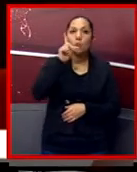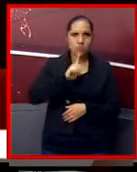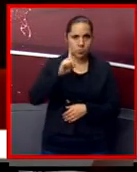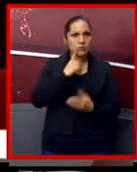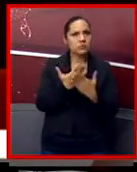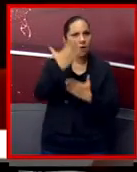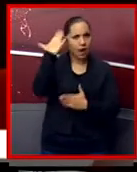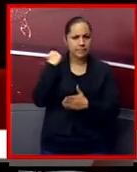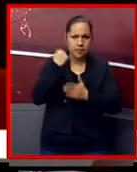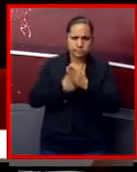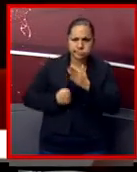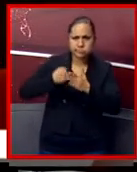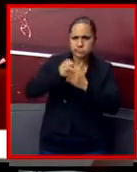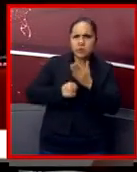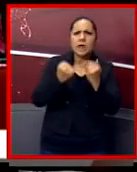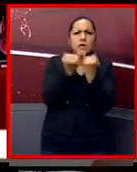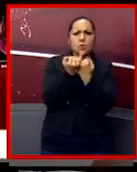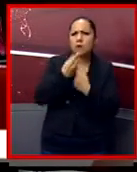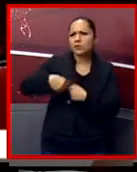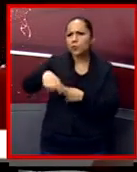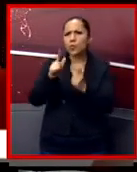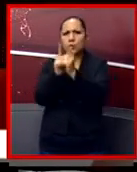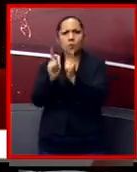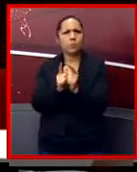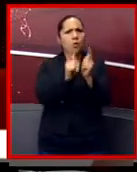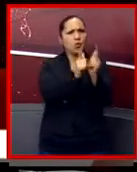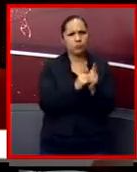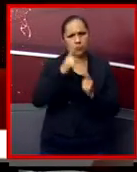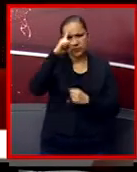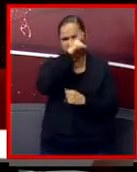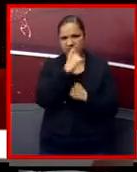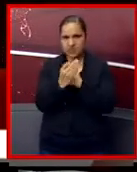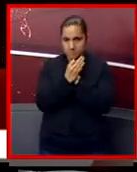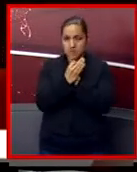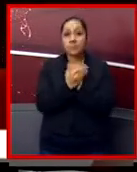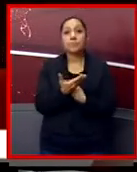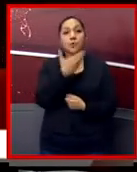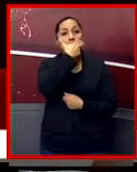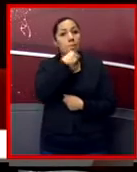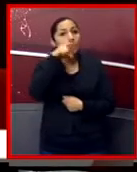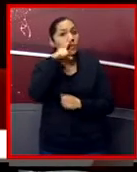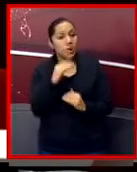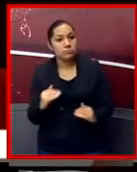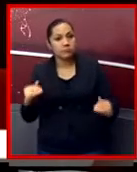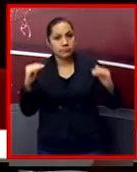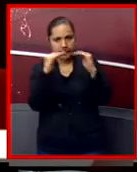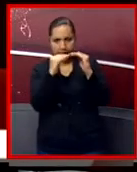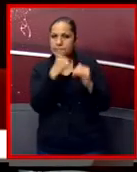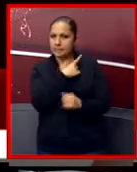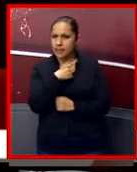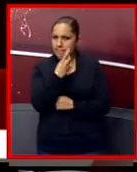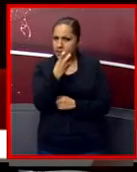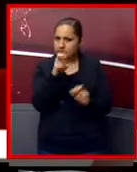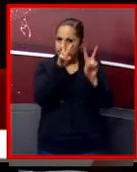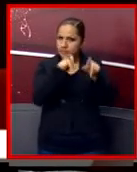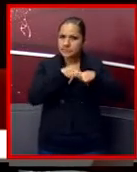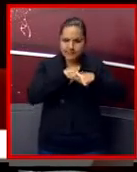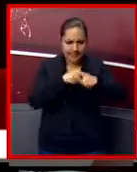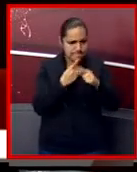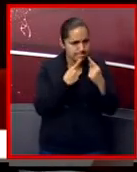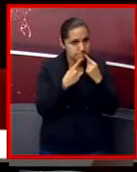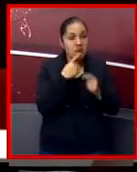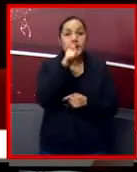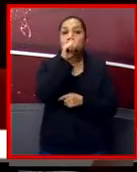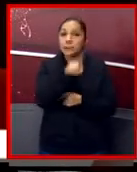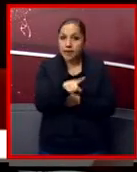reivindicaciones de los grupos vulnerables. La igualdad entre géneros tiene que estar presente en el debate, pero también en los diseños normativos